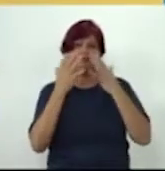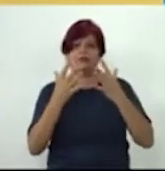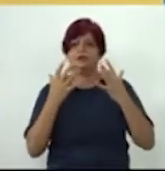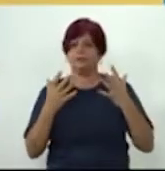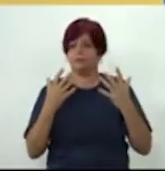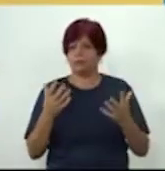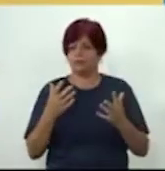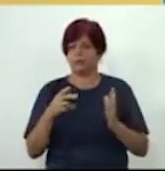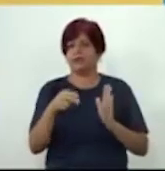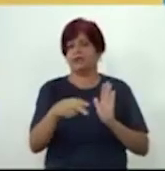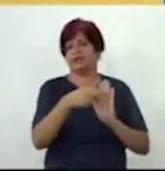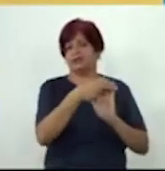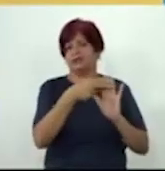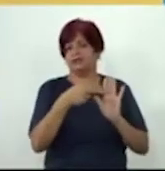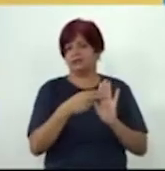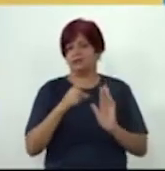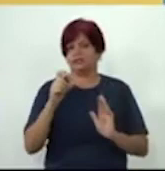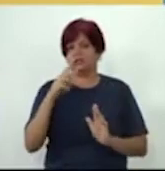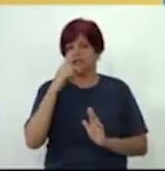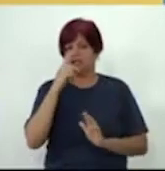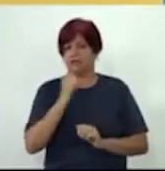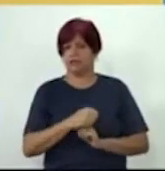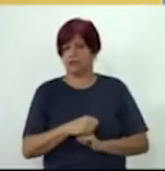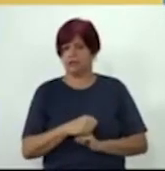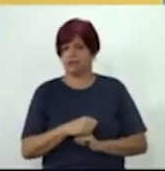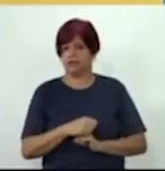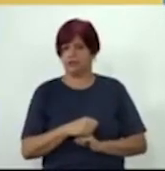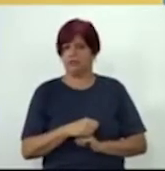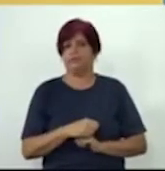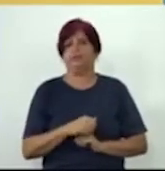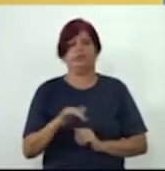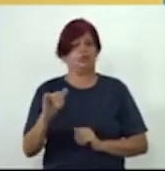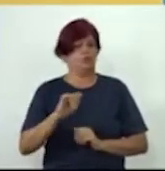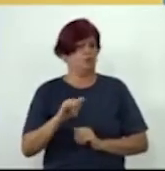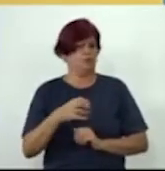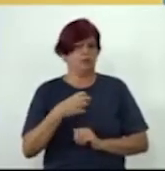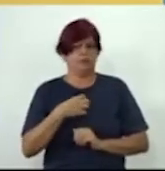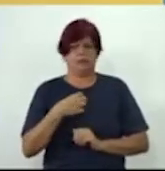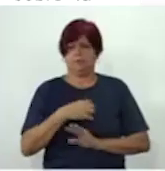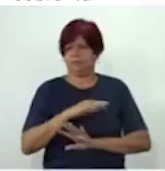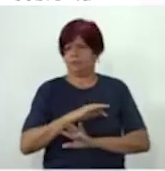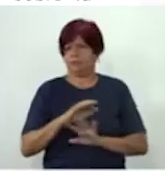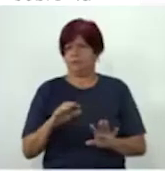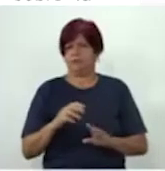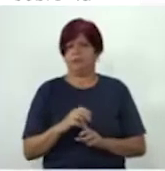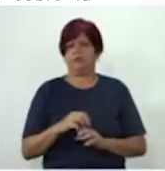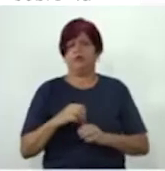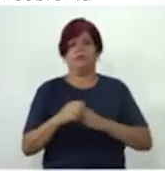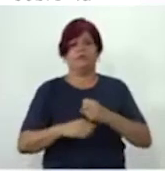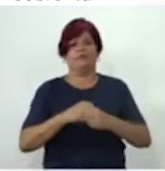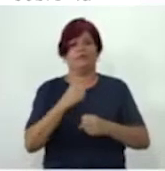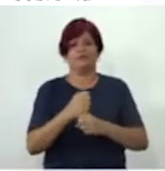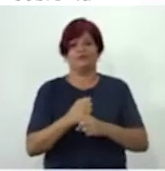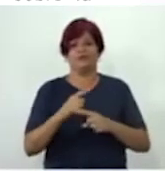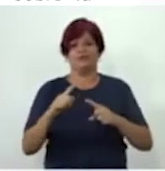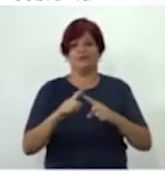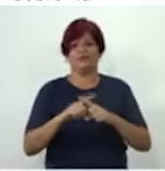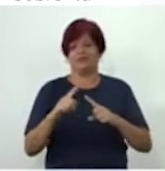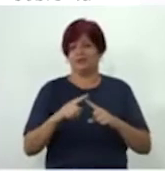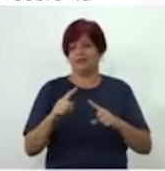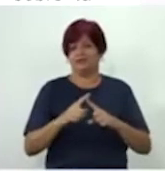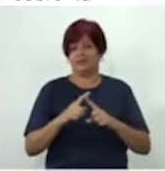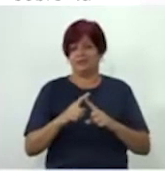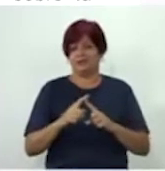la asignatura. Tenemos también utilizar técnicas sencillas de